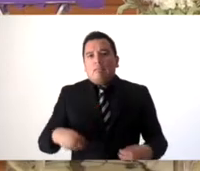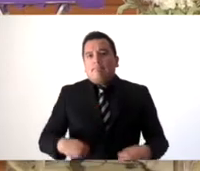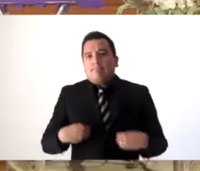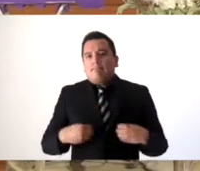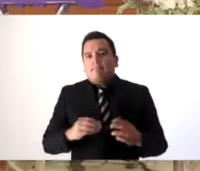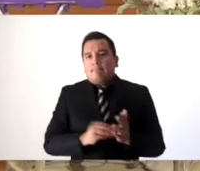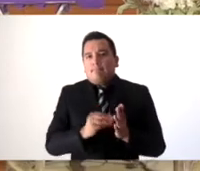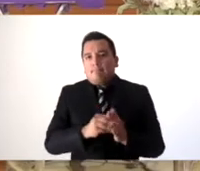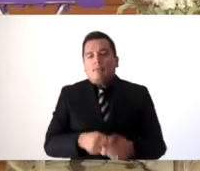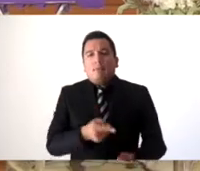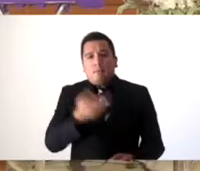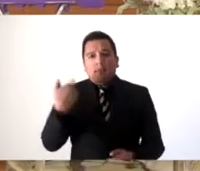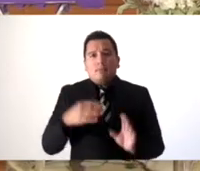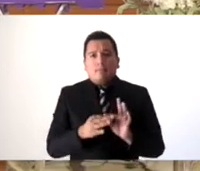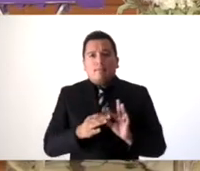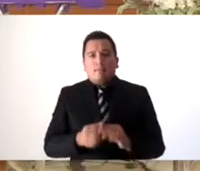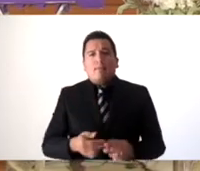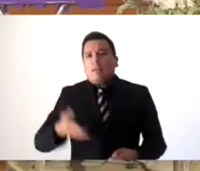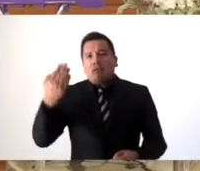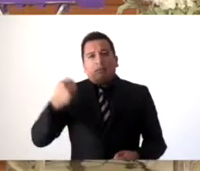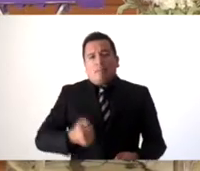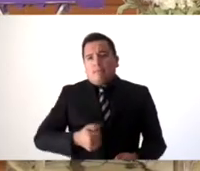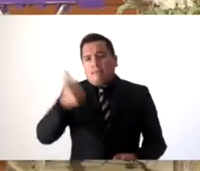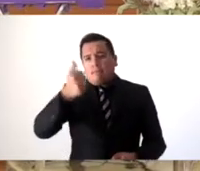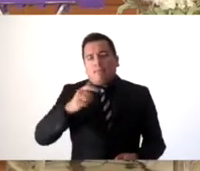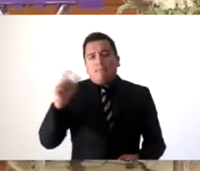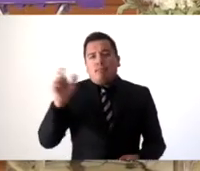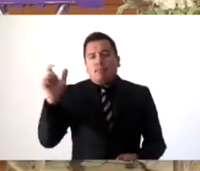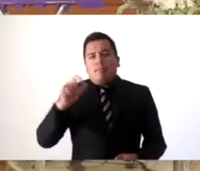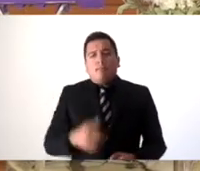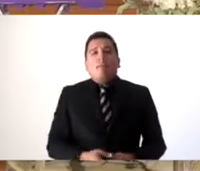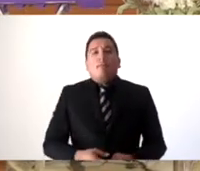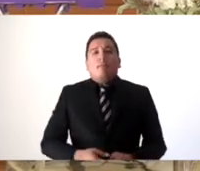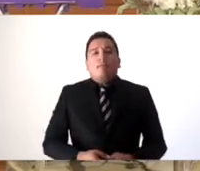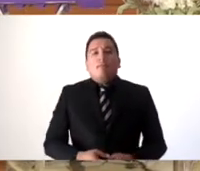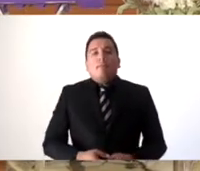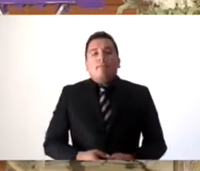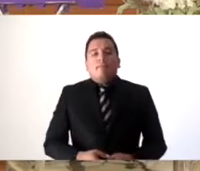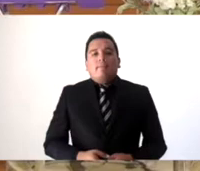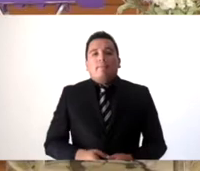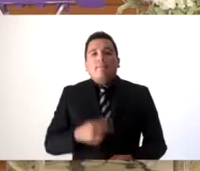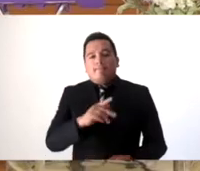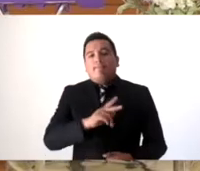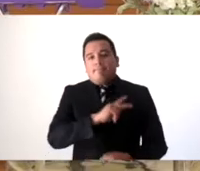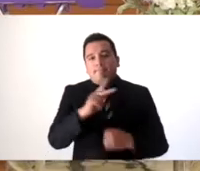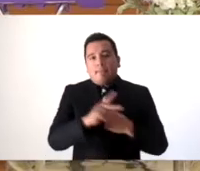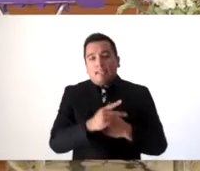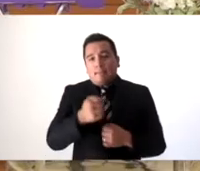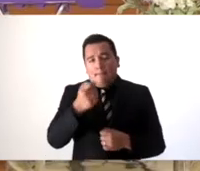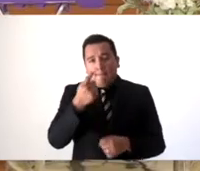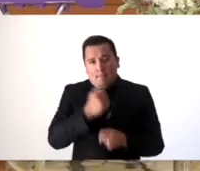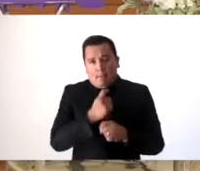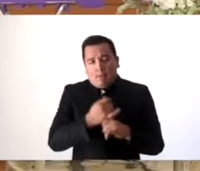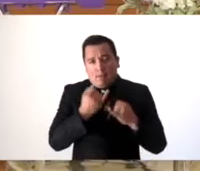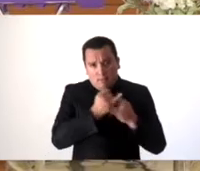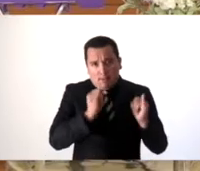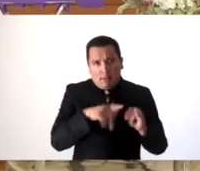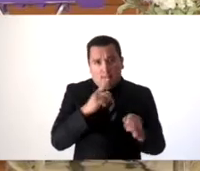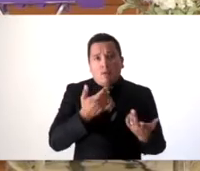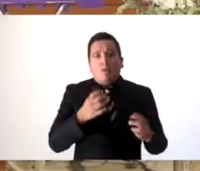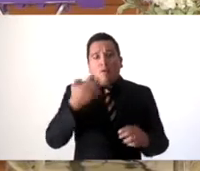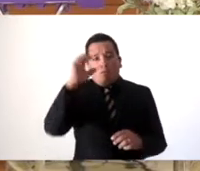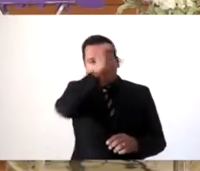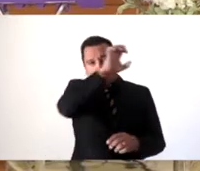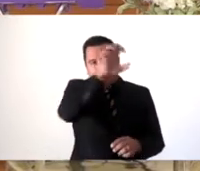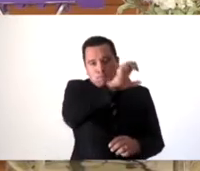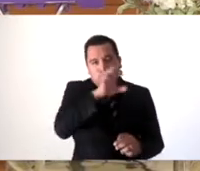atinadamente decías que nació con nuestro país como país independiente y federalista. Entonces yo